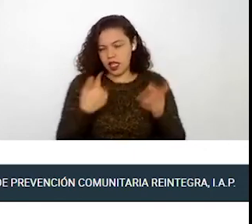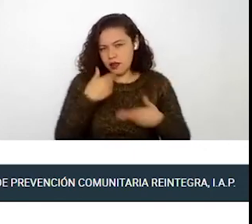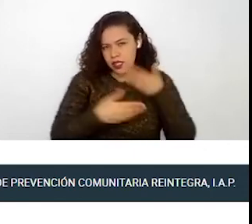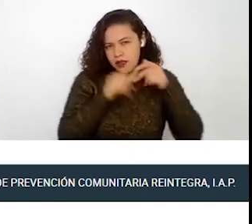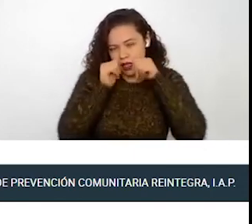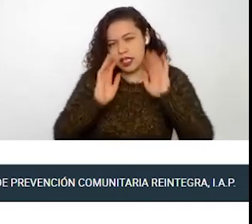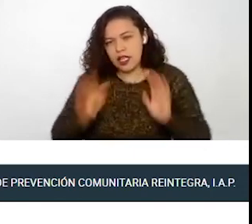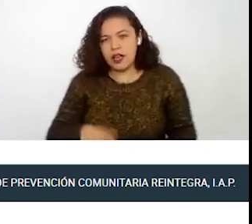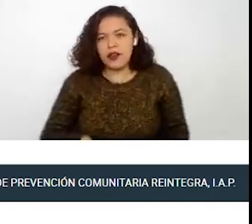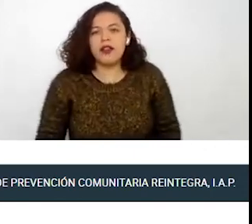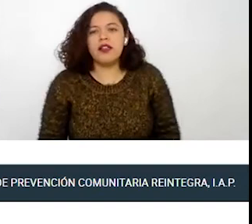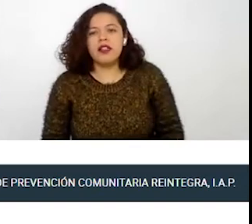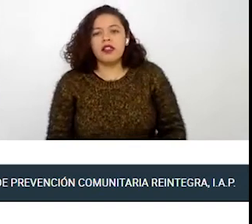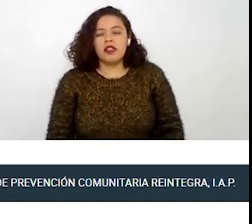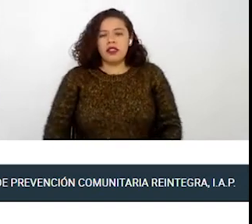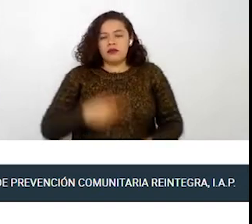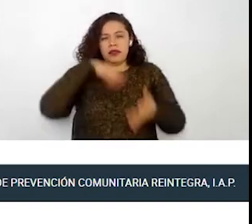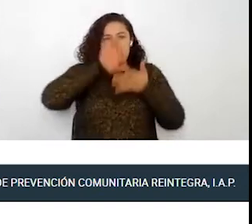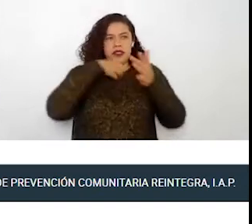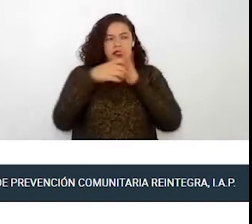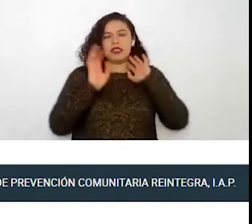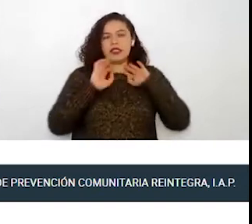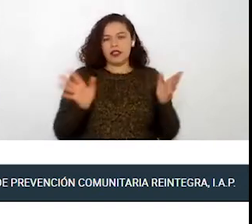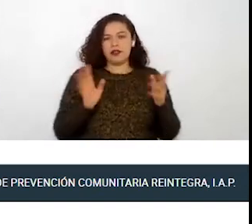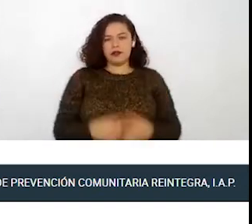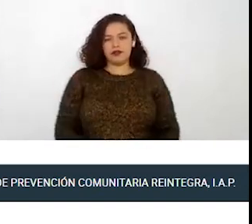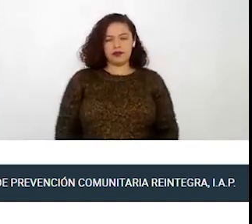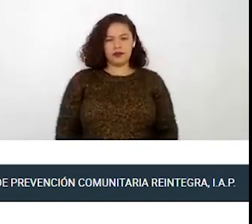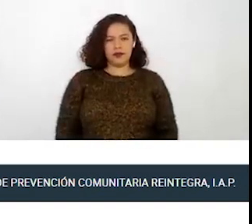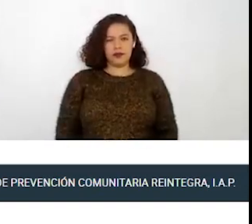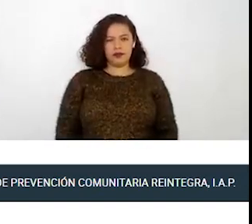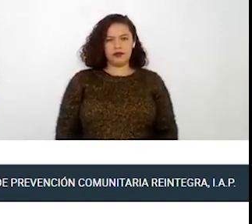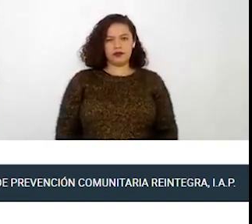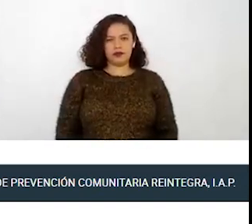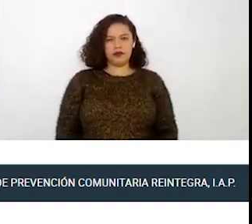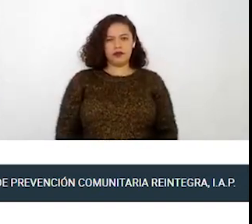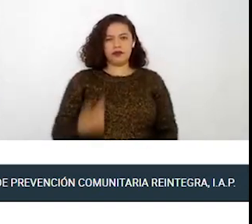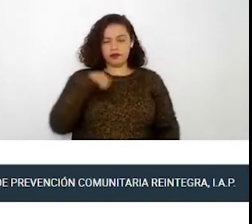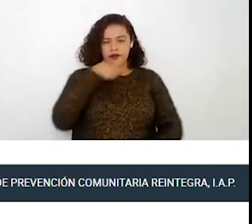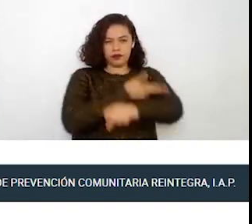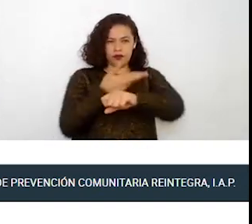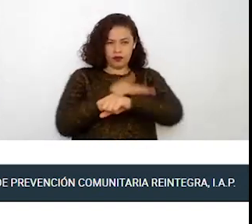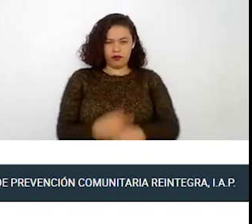servicio asistencial de acuerdo a mi Excel yo ya acabé como servicio asistencia ahora voy a registrar mis